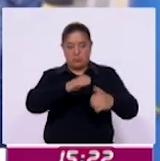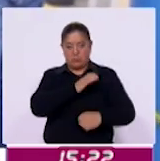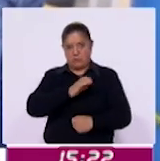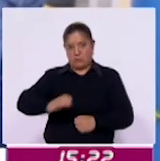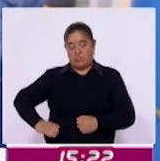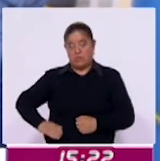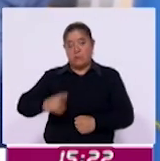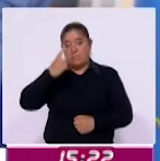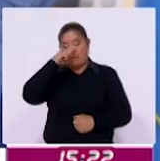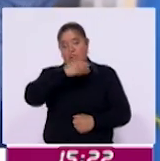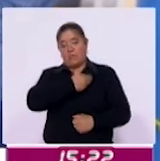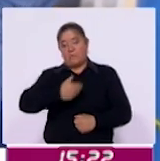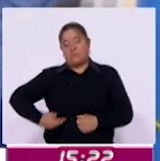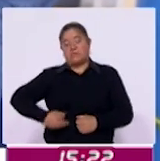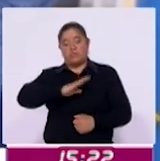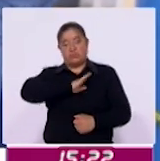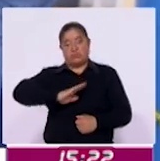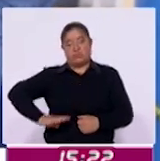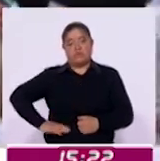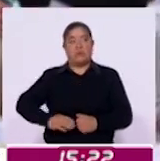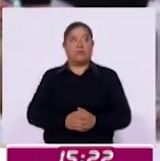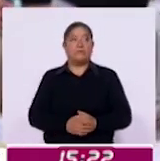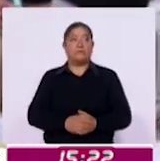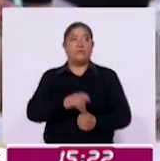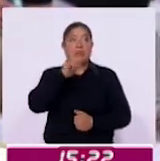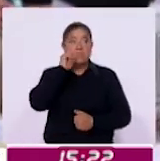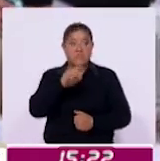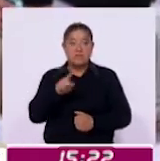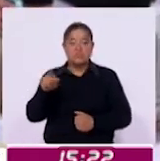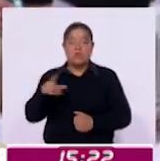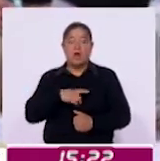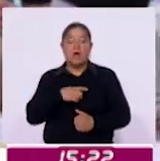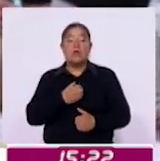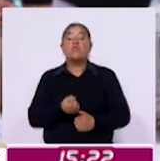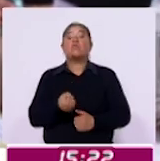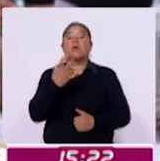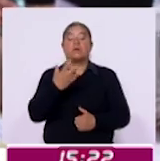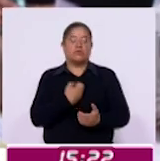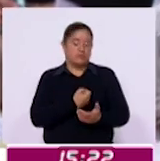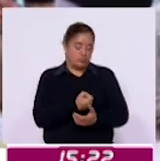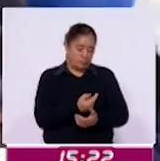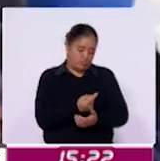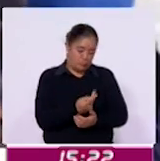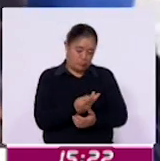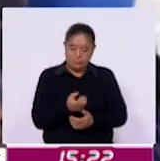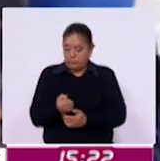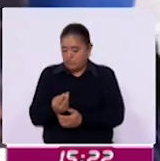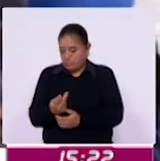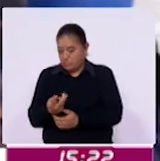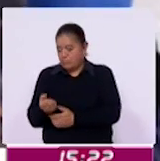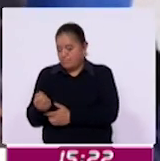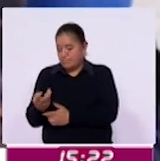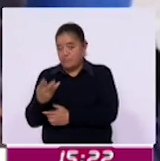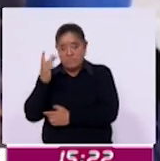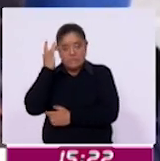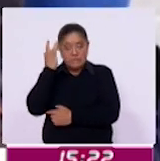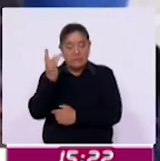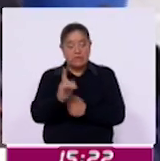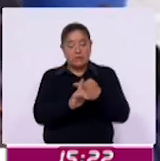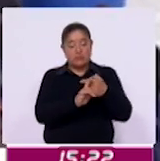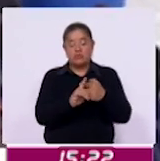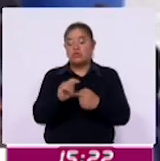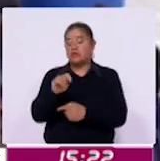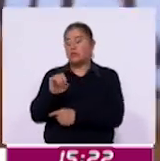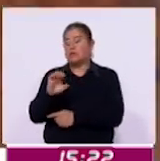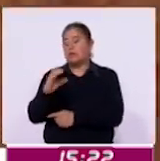candidaturas para la presidencia municipal, así como el recuento total de la votación en Santa Cruz Techachalco